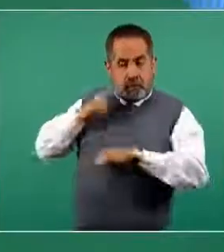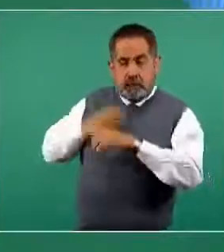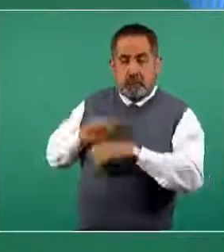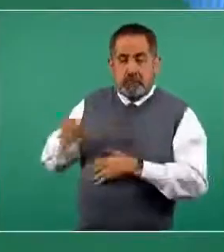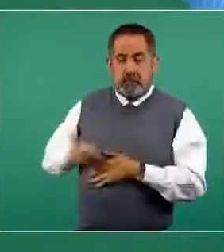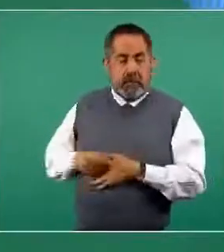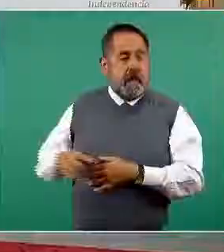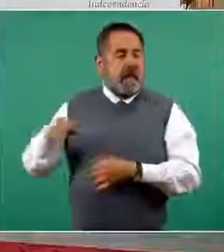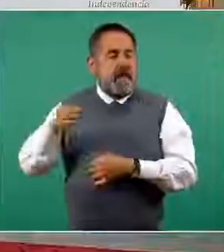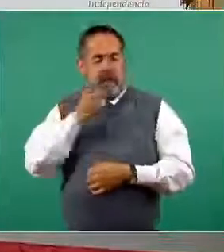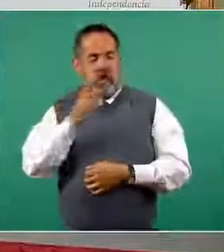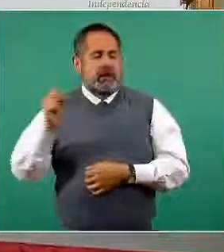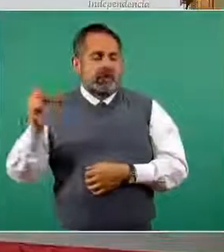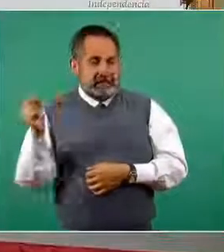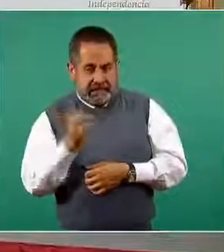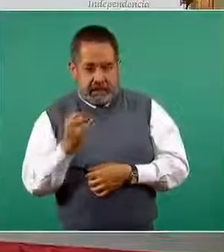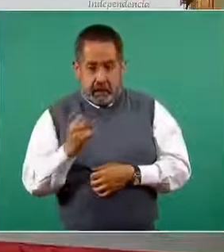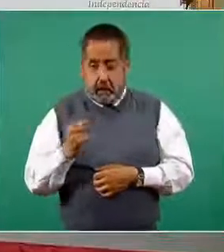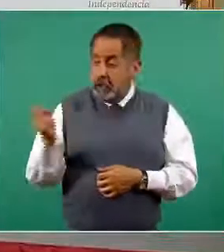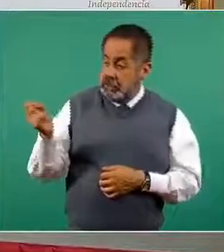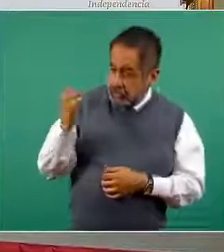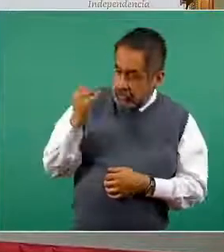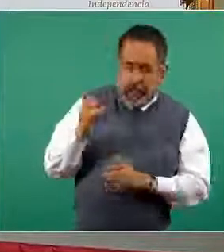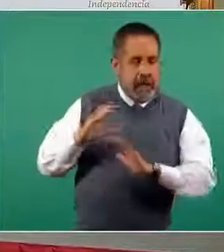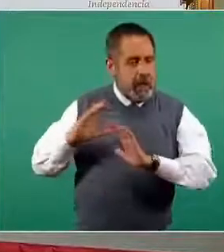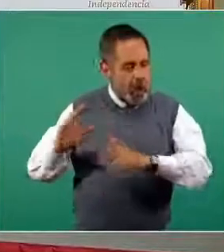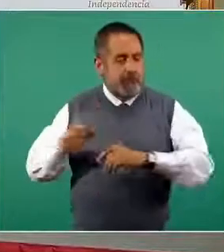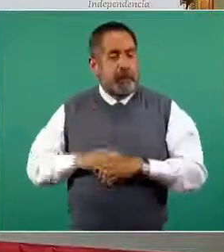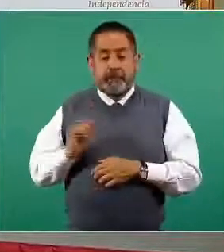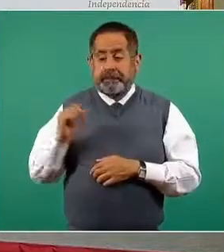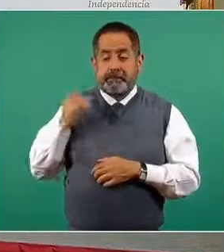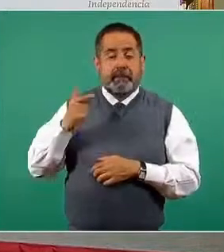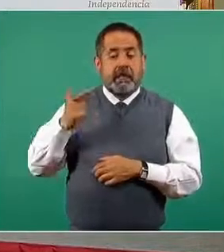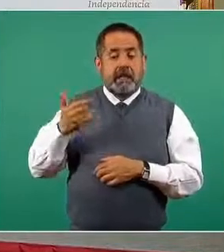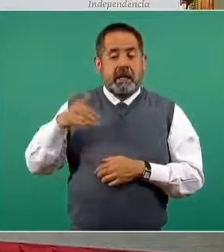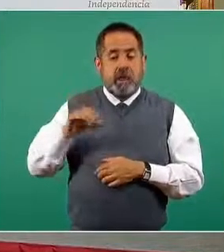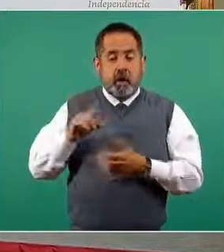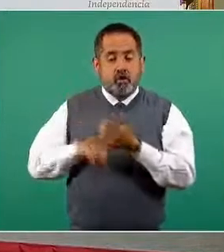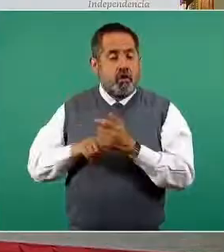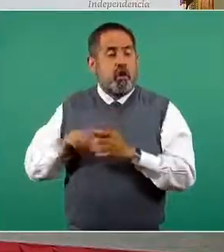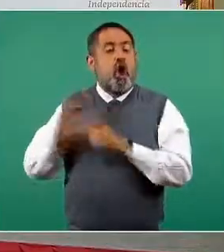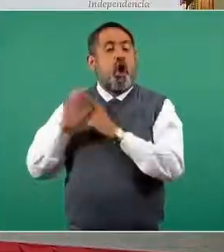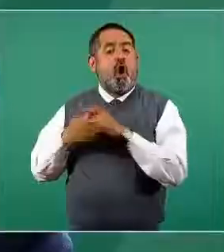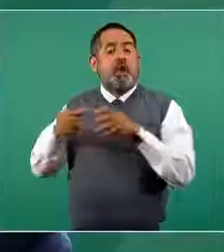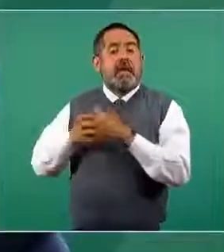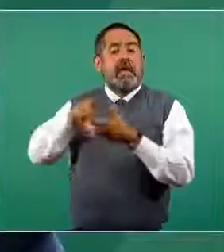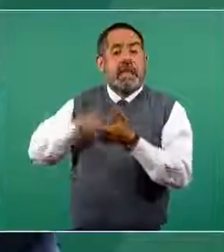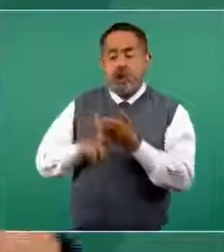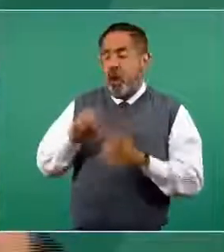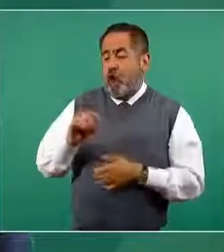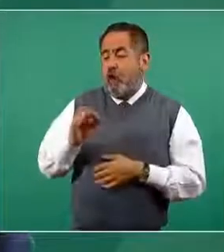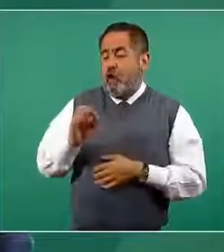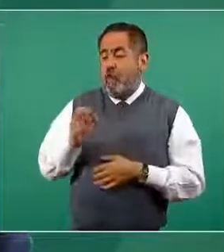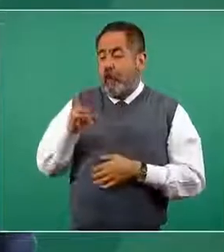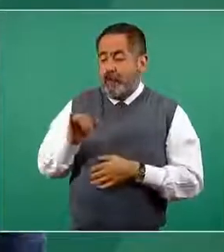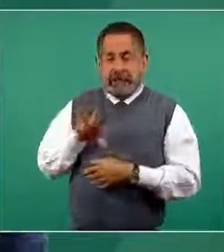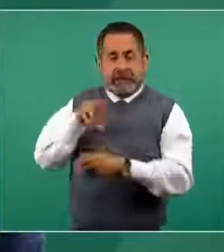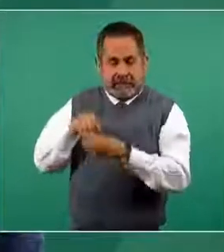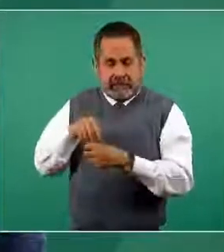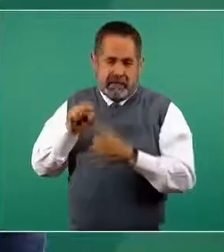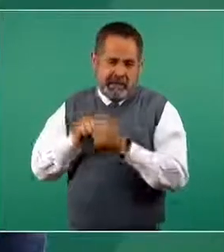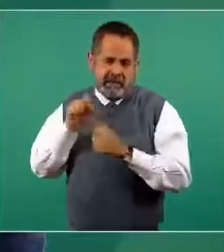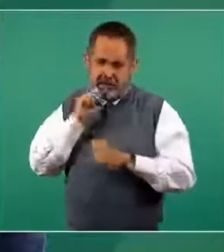dio un voto favorable. Y recientemente, el 7 de mayo, el Comité de Moléculas Nuevas de COFEPRIS, que está conformado también